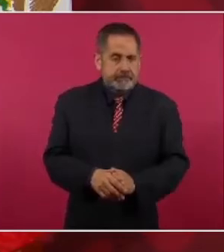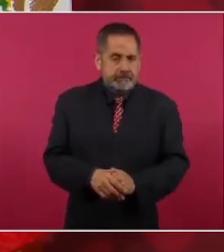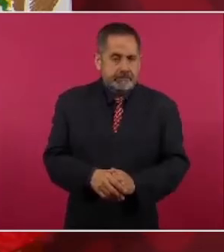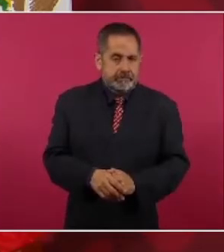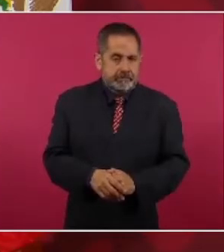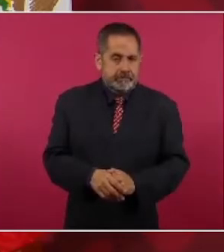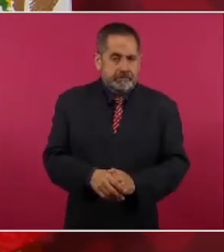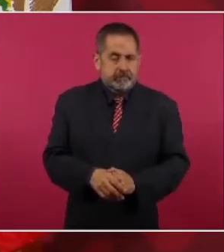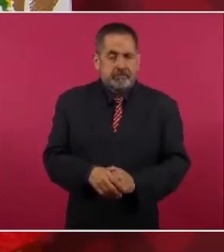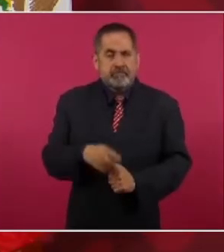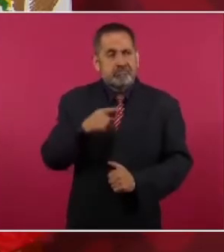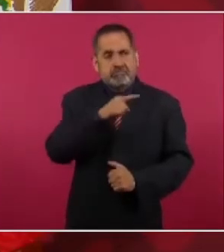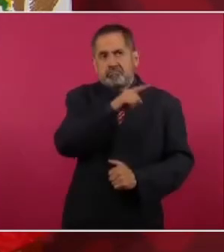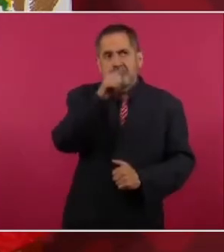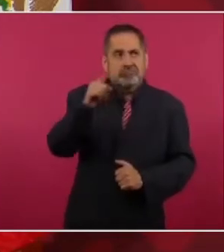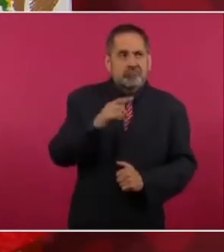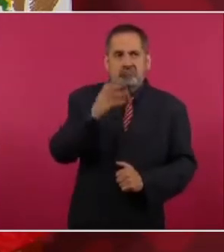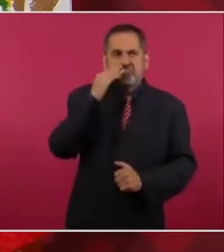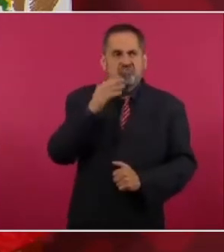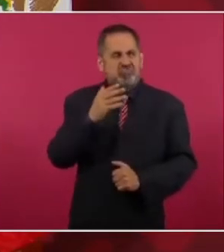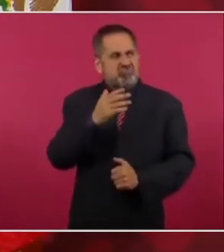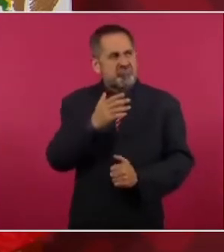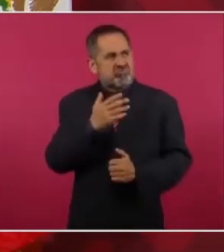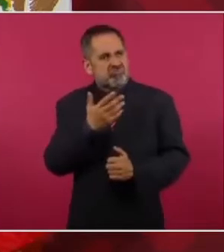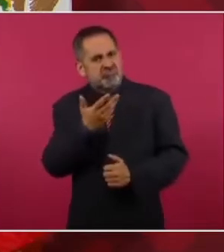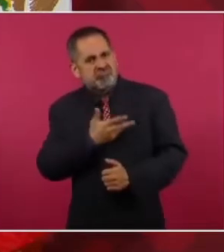la grandeza cultural de México.